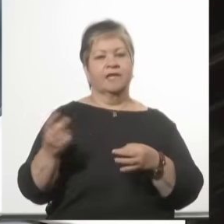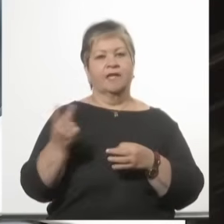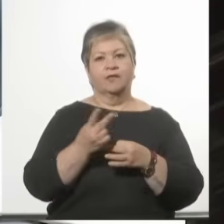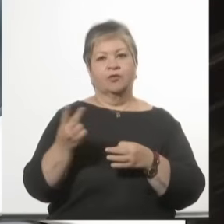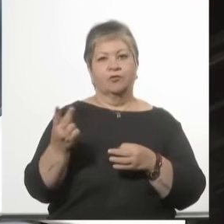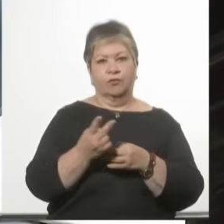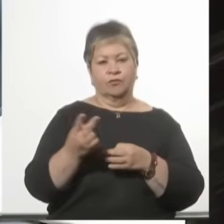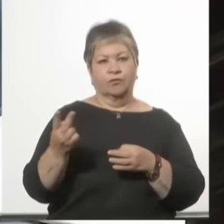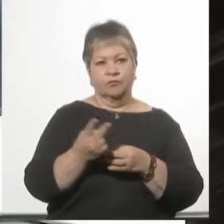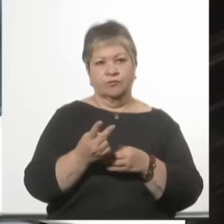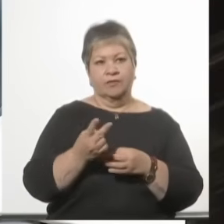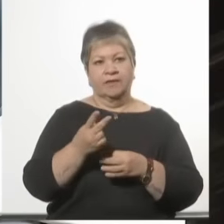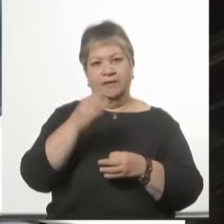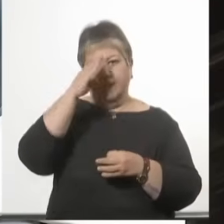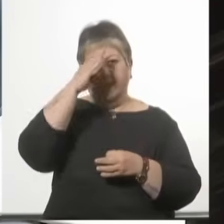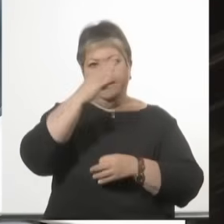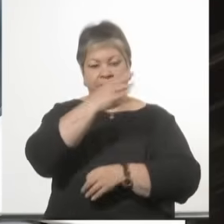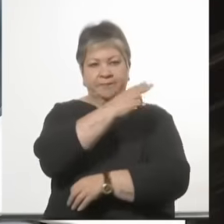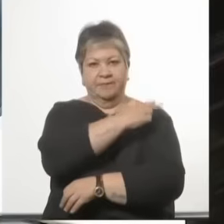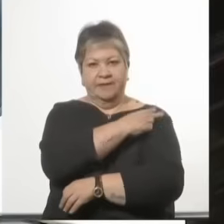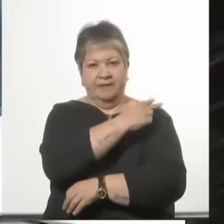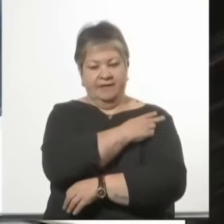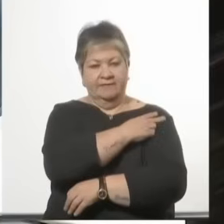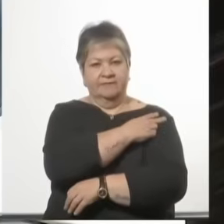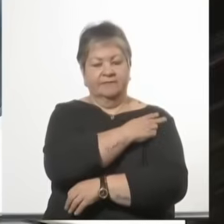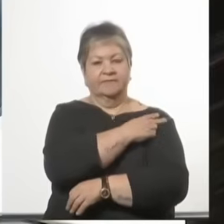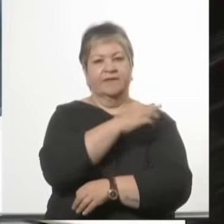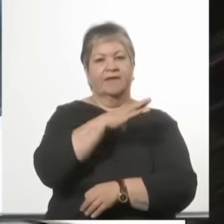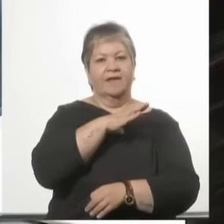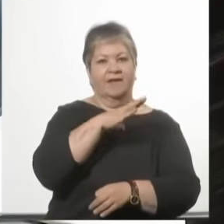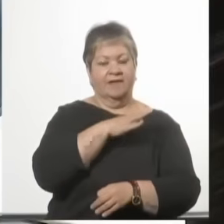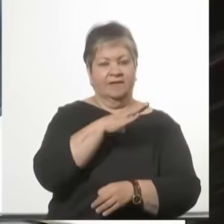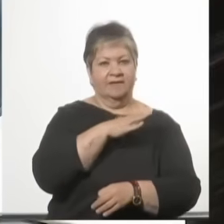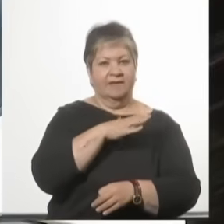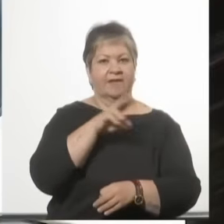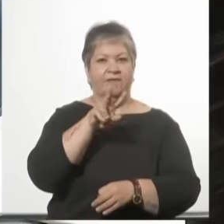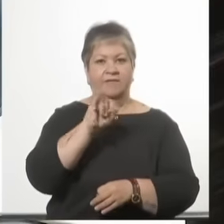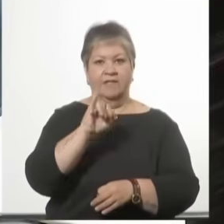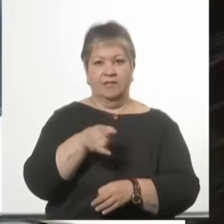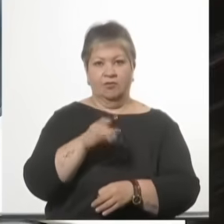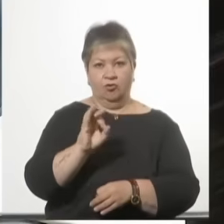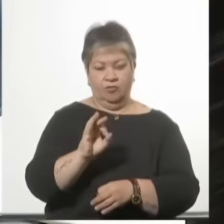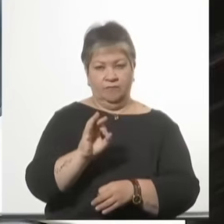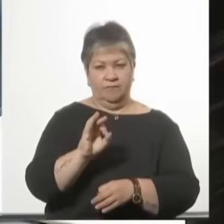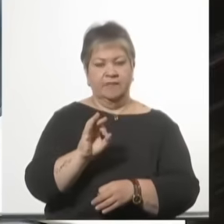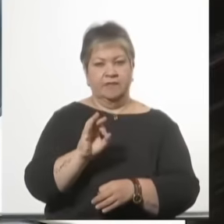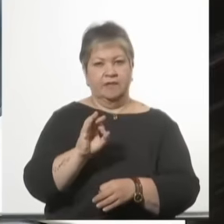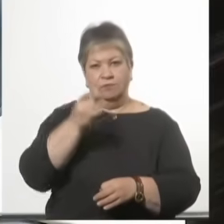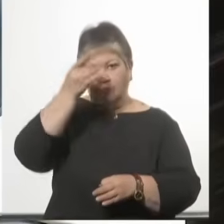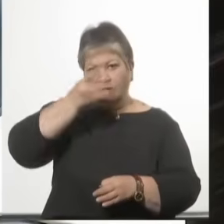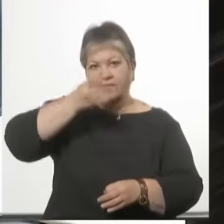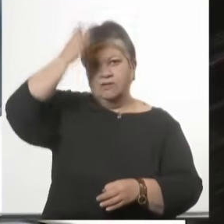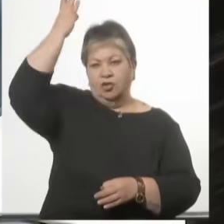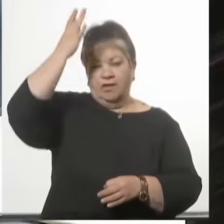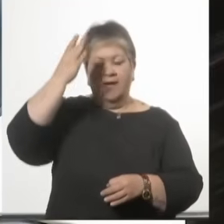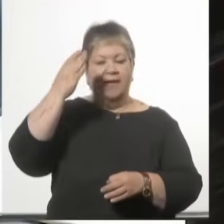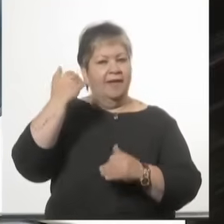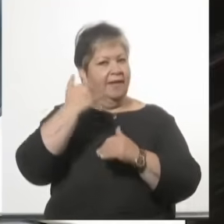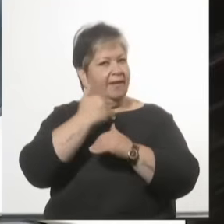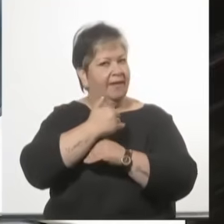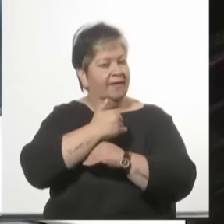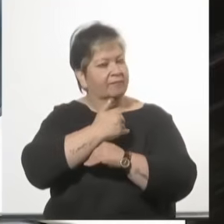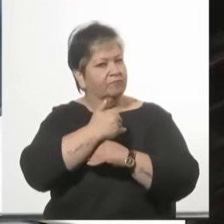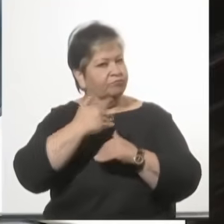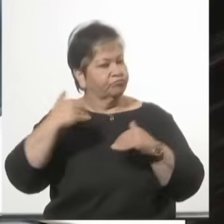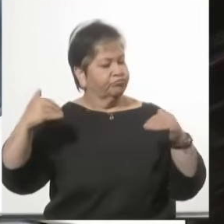dos capitanes que están efectivamente en Vigo, profesionales de alto nivel, que semana